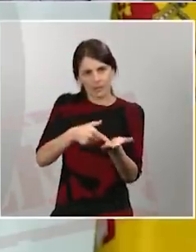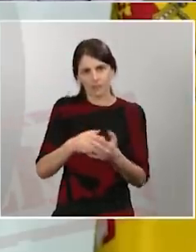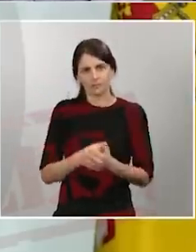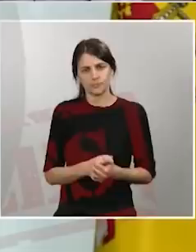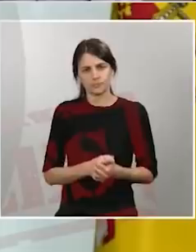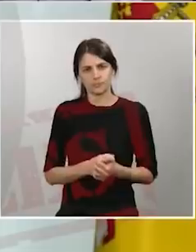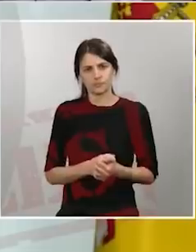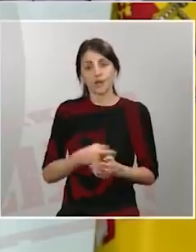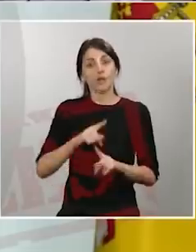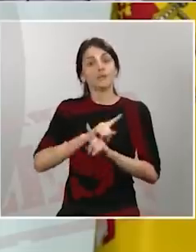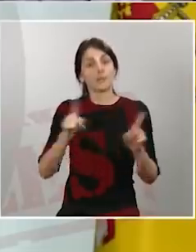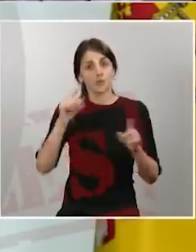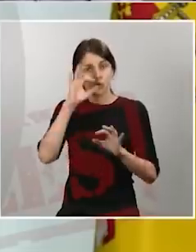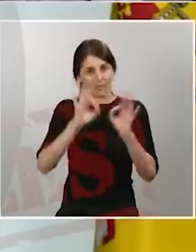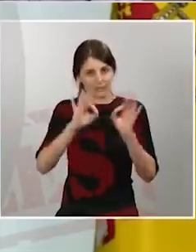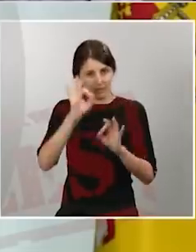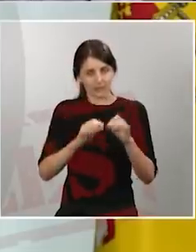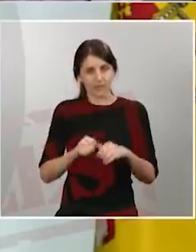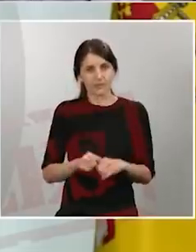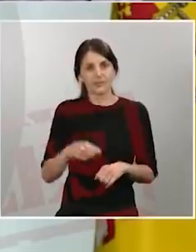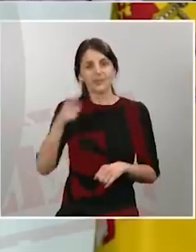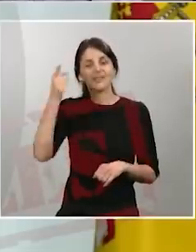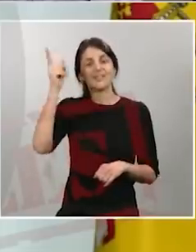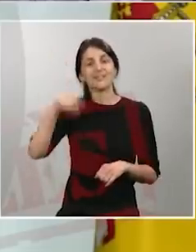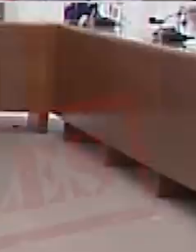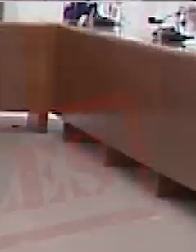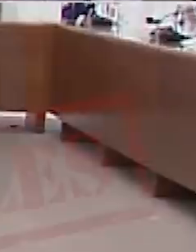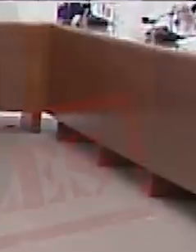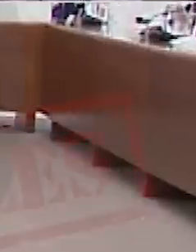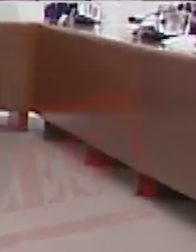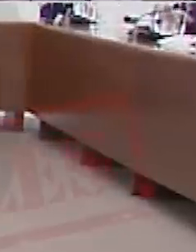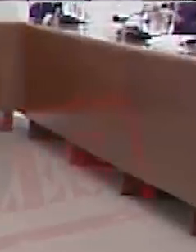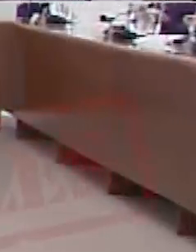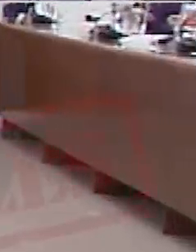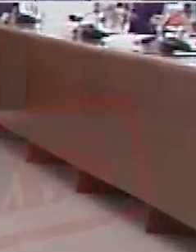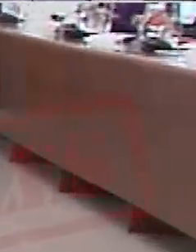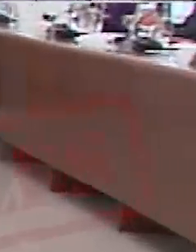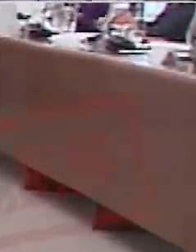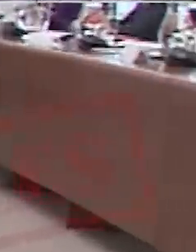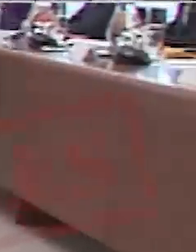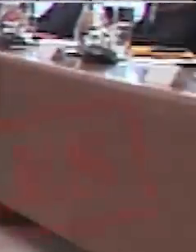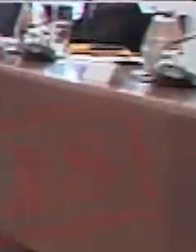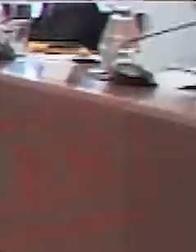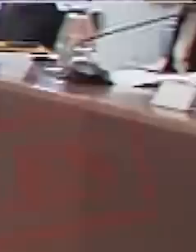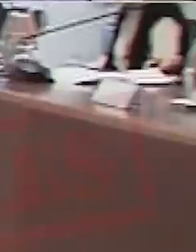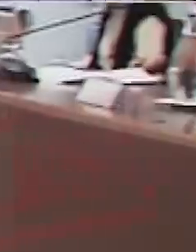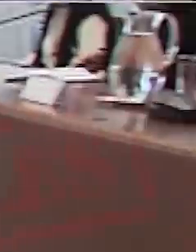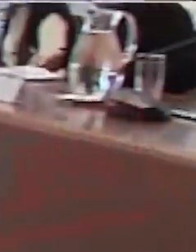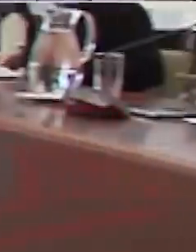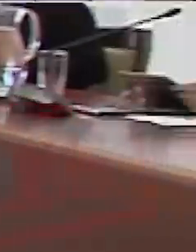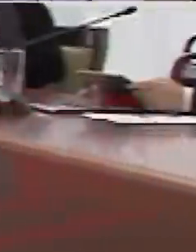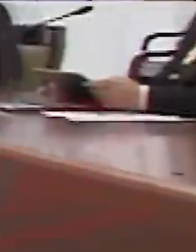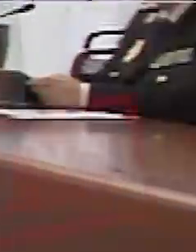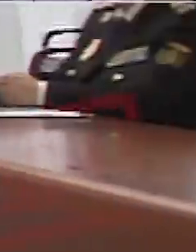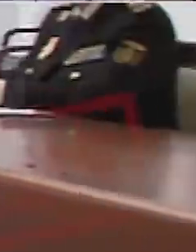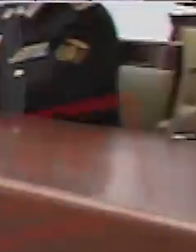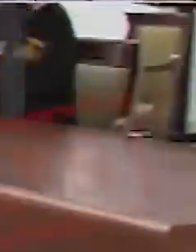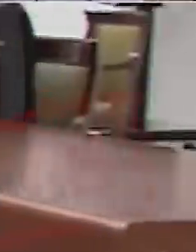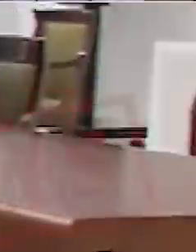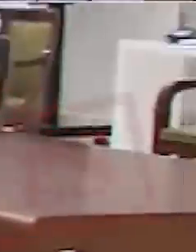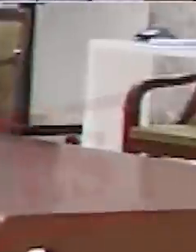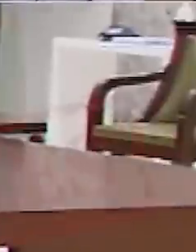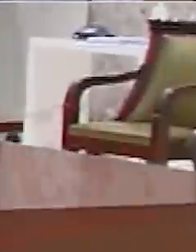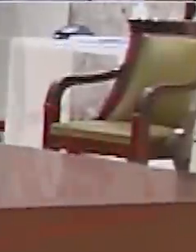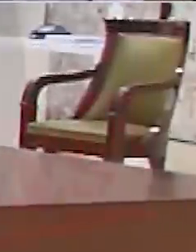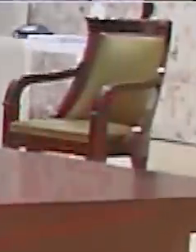tendrá una justificación por algo es el soviet supremo es decir esta gente siempre juega con retorcer la verdad esta gente nunca jamás ha respetado las reglas